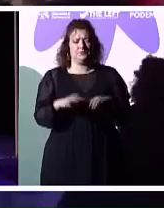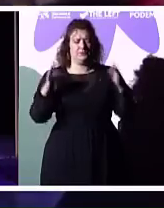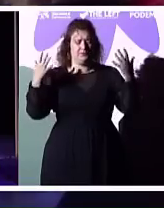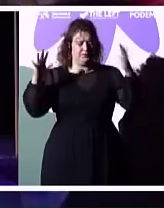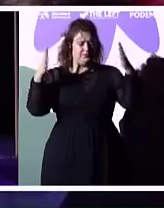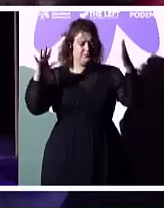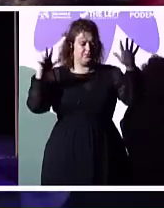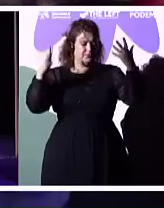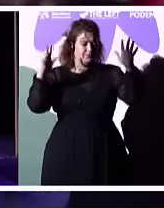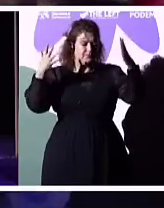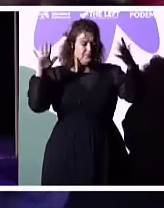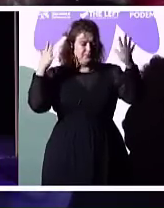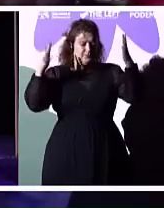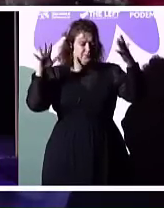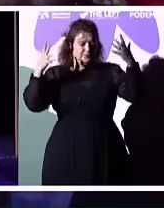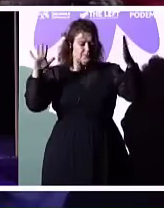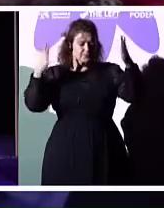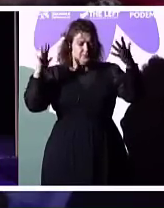Mirad